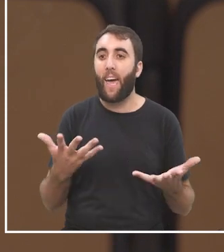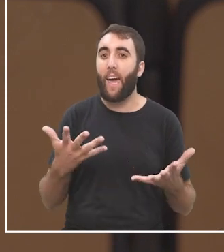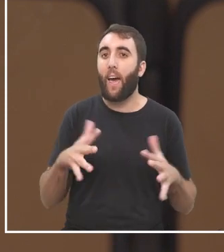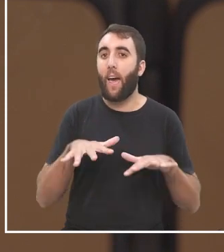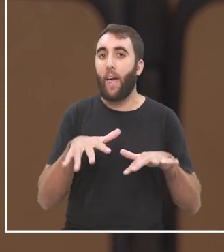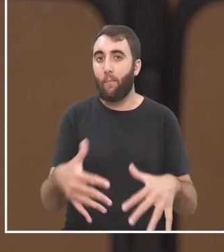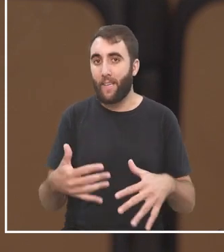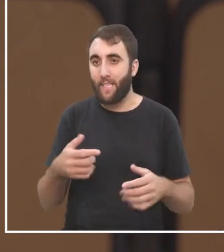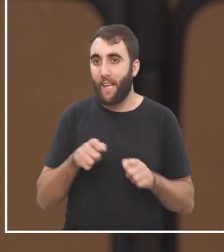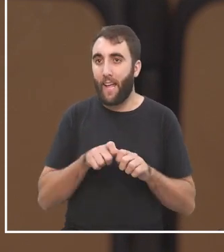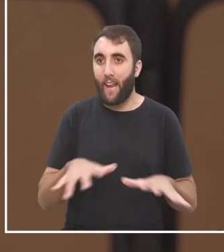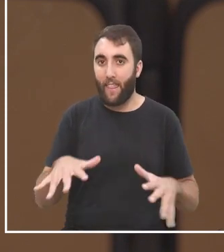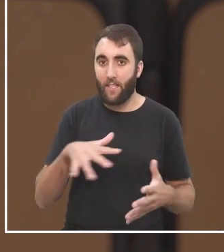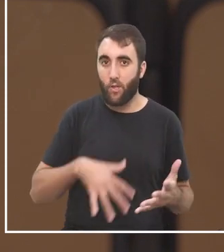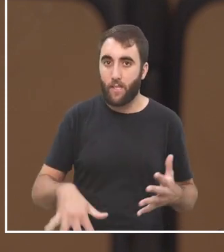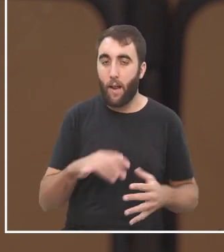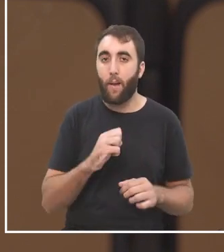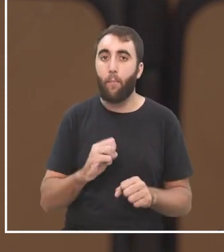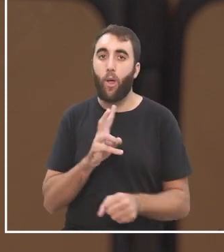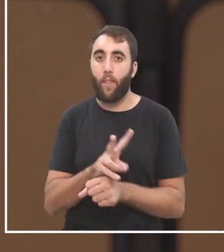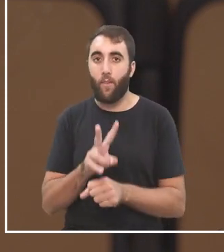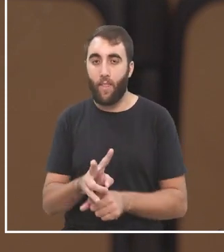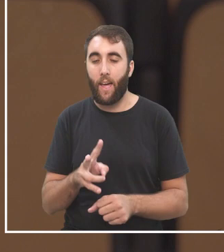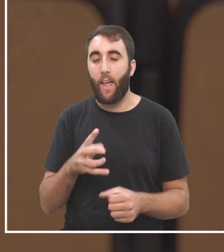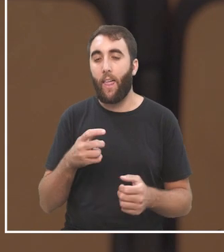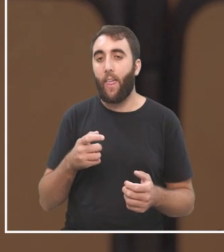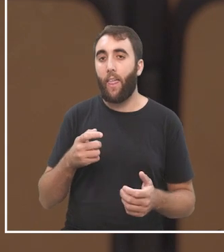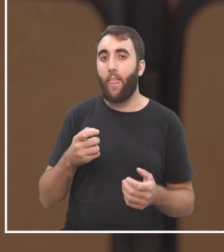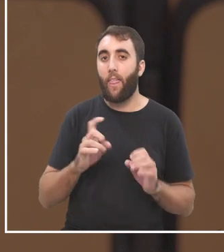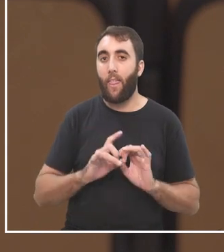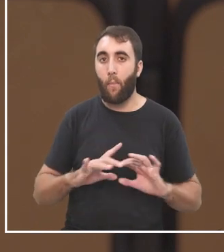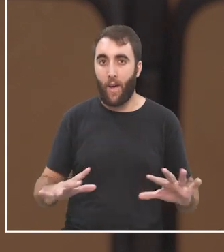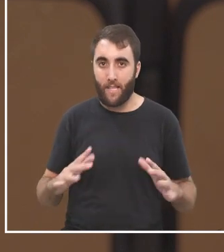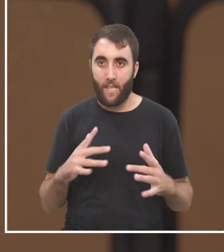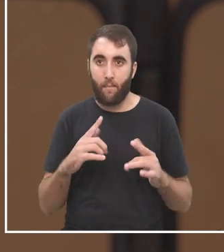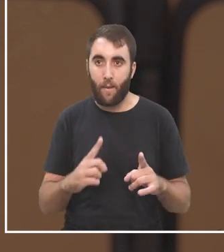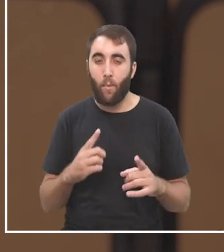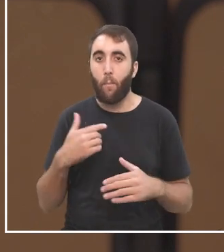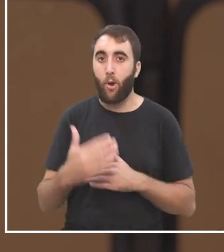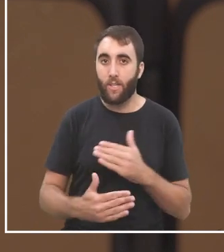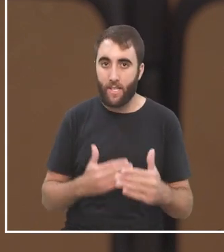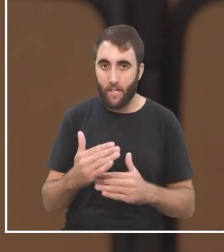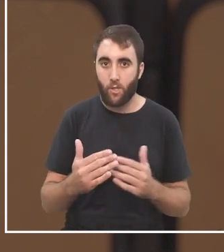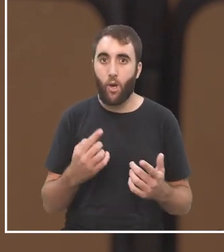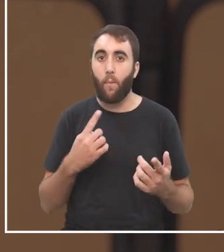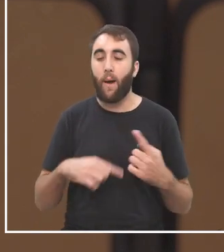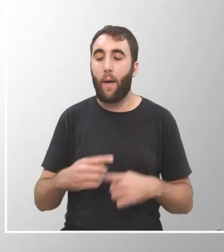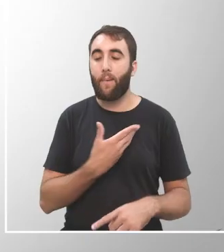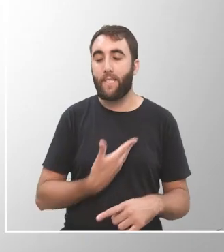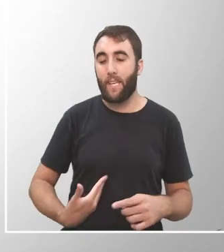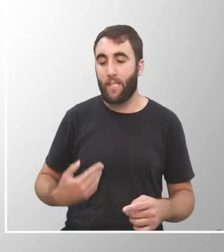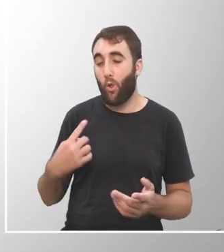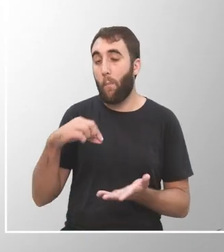para poder defender la democracia, sobre todo durante procesos tan fundamentales como las elecciones a la presidencia de un país.